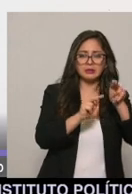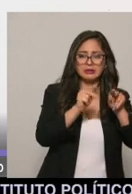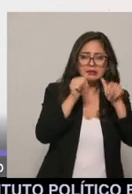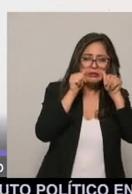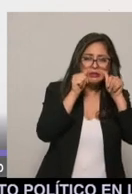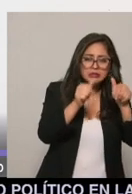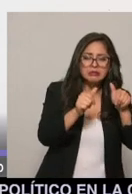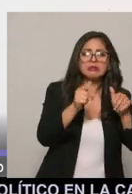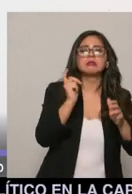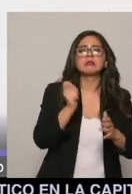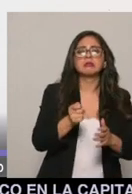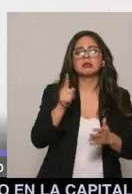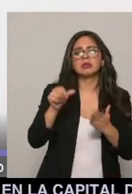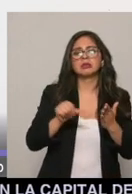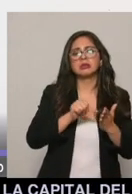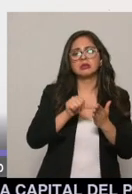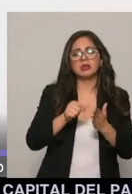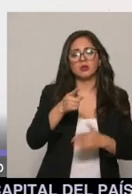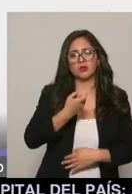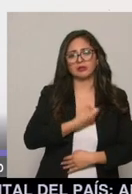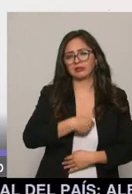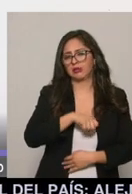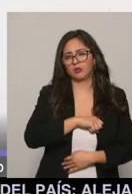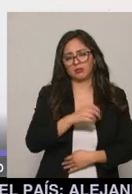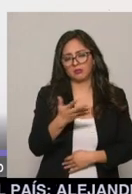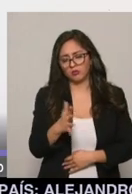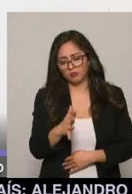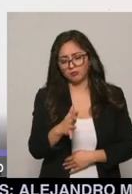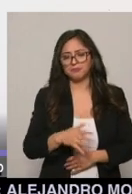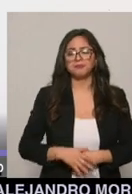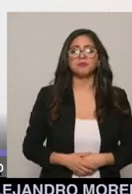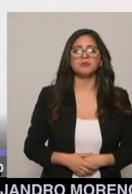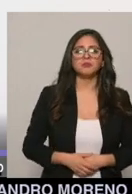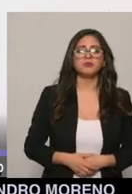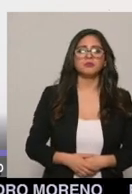en centros de salud. Tenemos